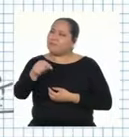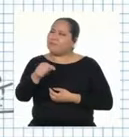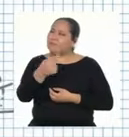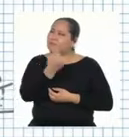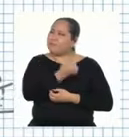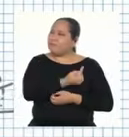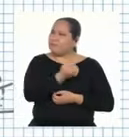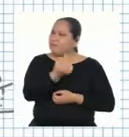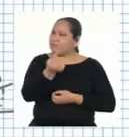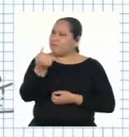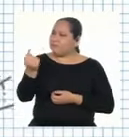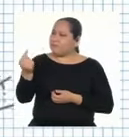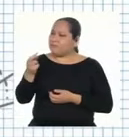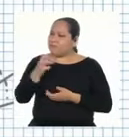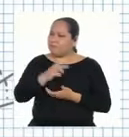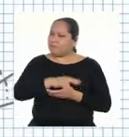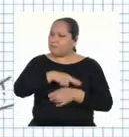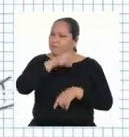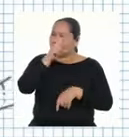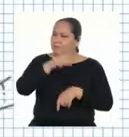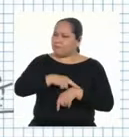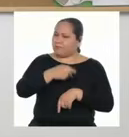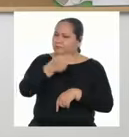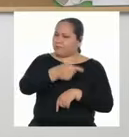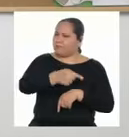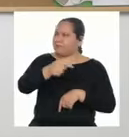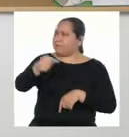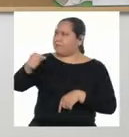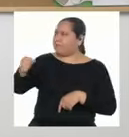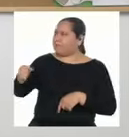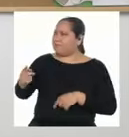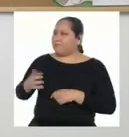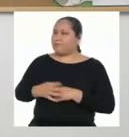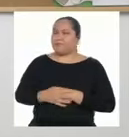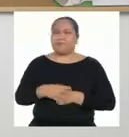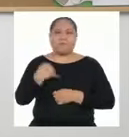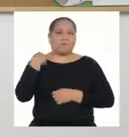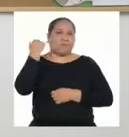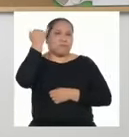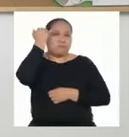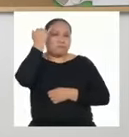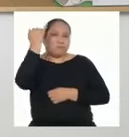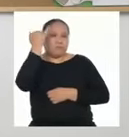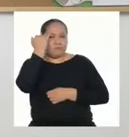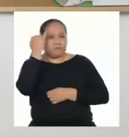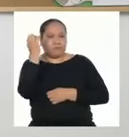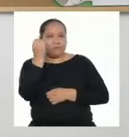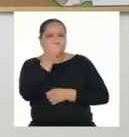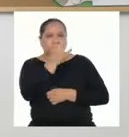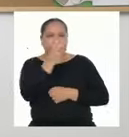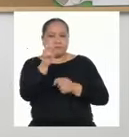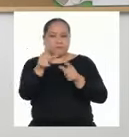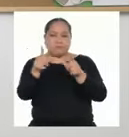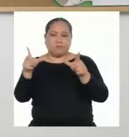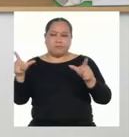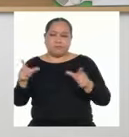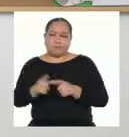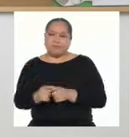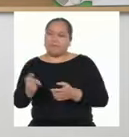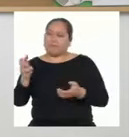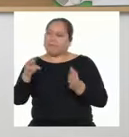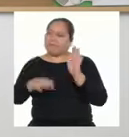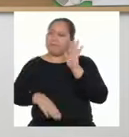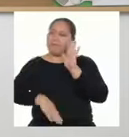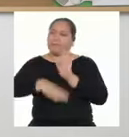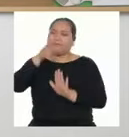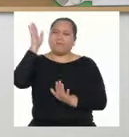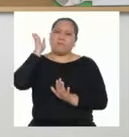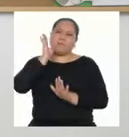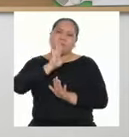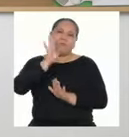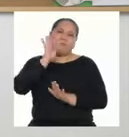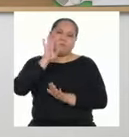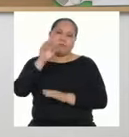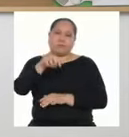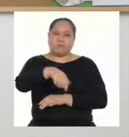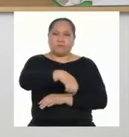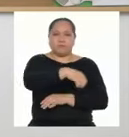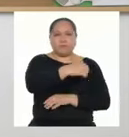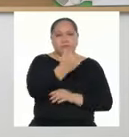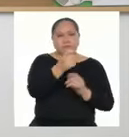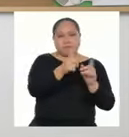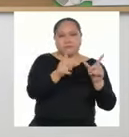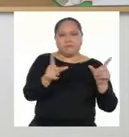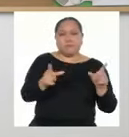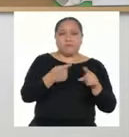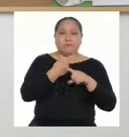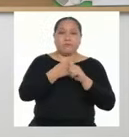en cada una de nuestras regiones del Perú? Me imagino que algunas zonas están más contaminadas que otras, pero